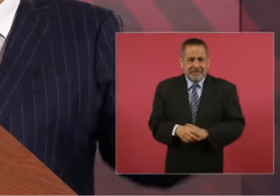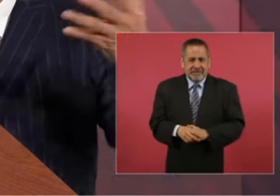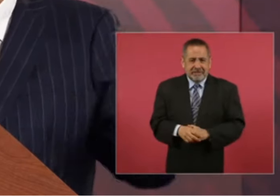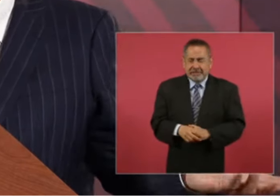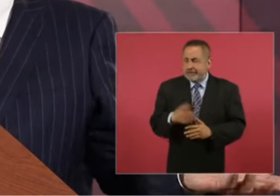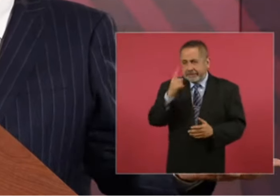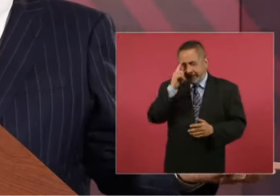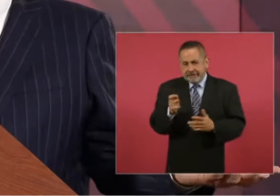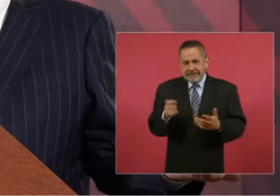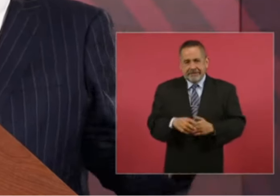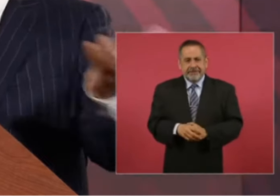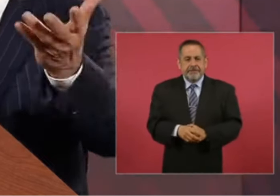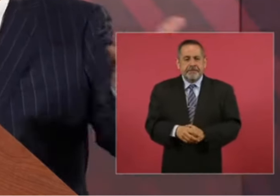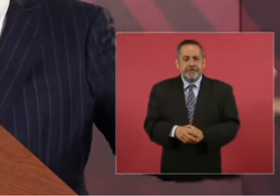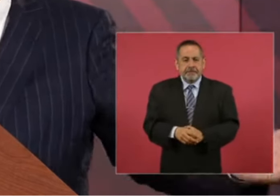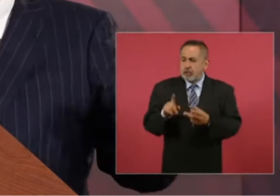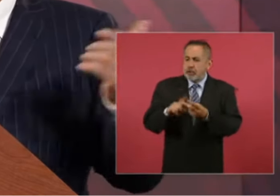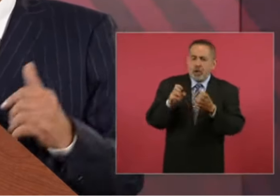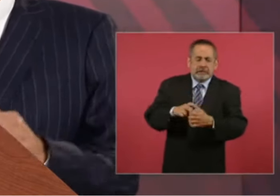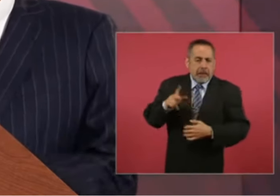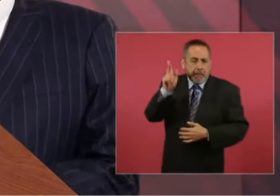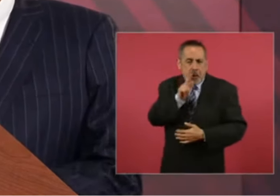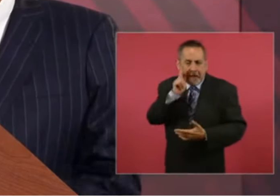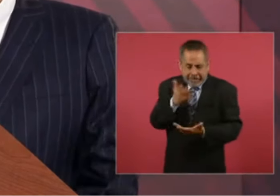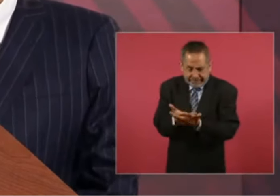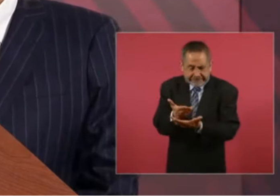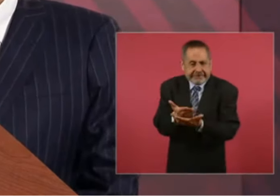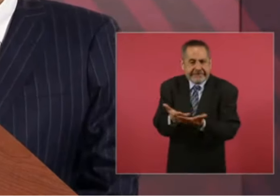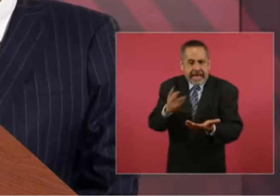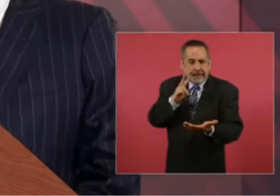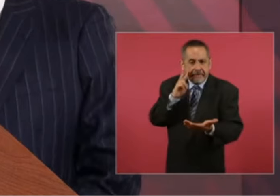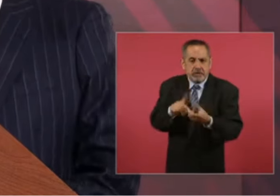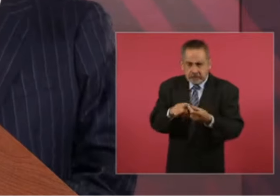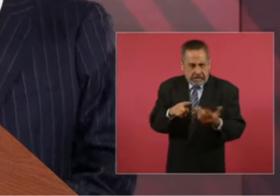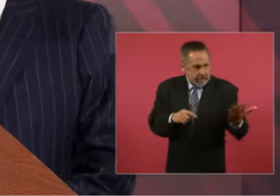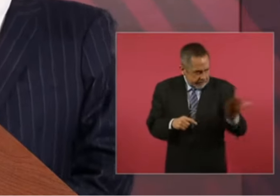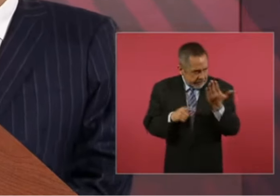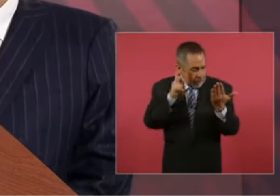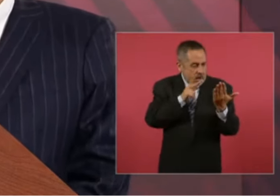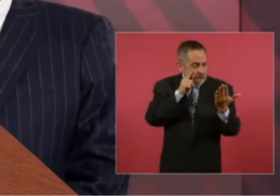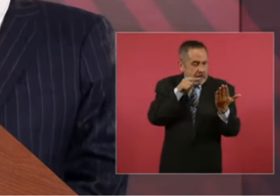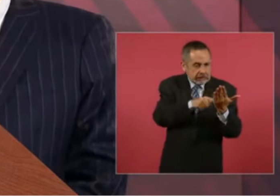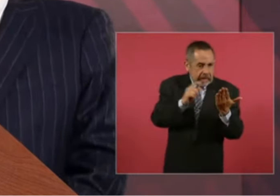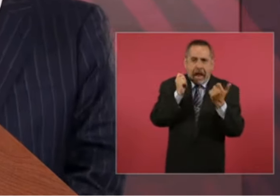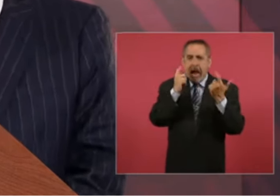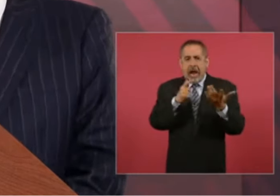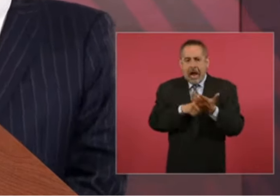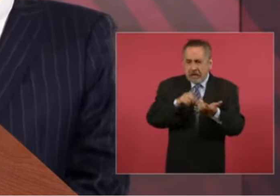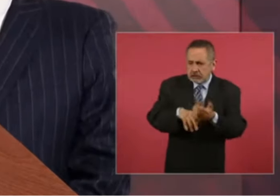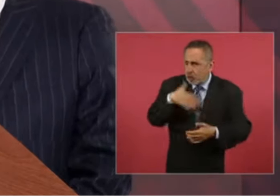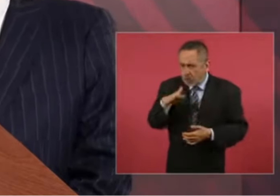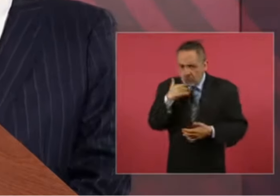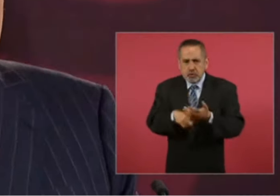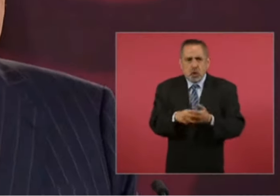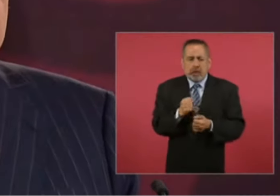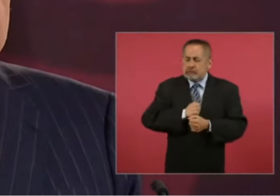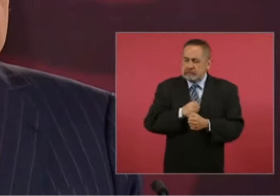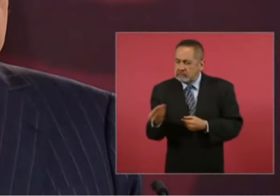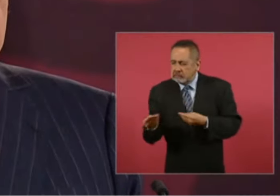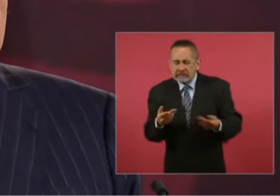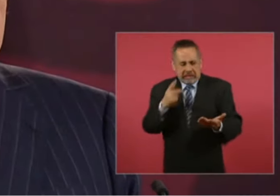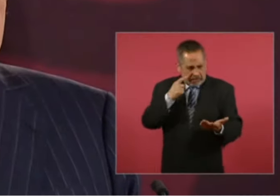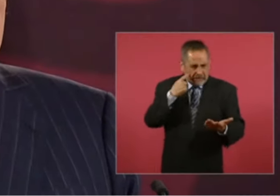Pero a ver, ¿dónde están las pruebas? Que presente pruebas de corrupción, de influyentismo,